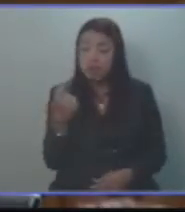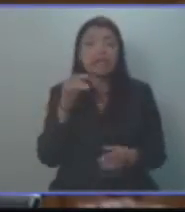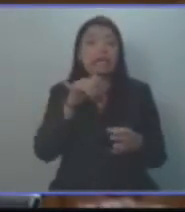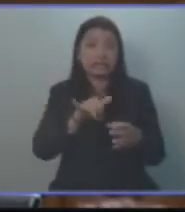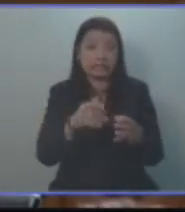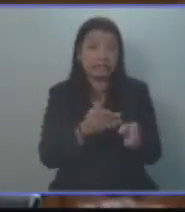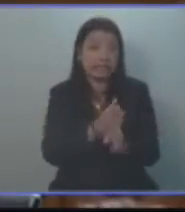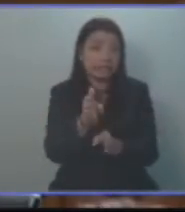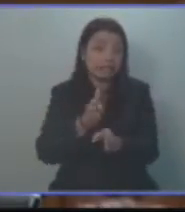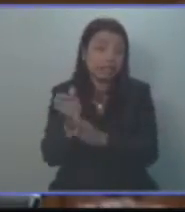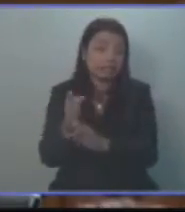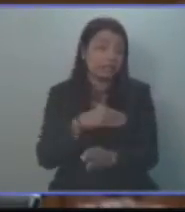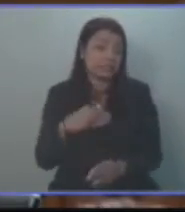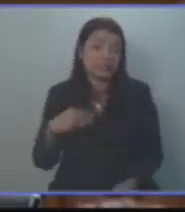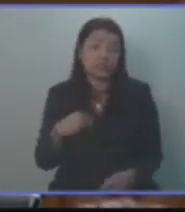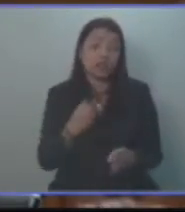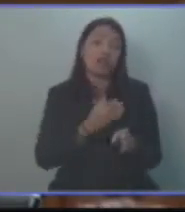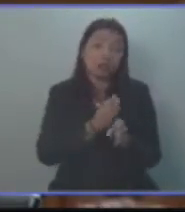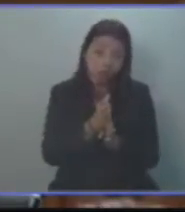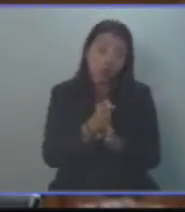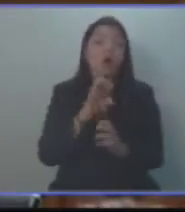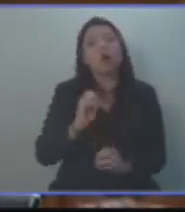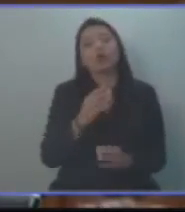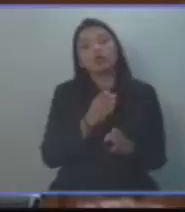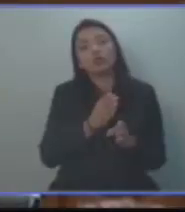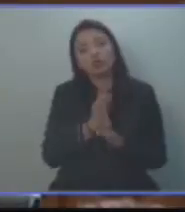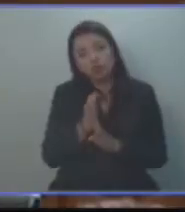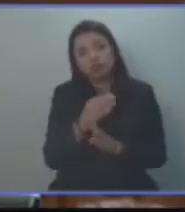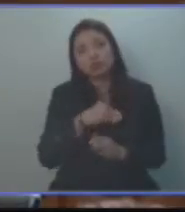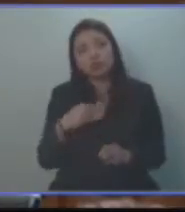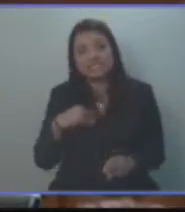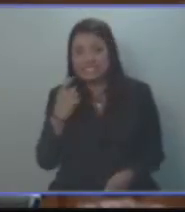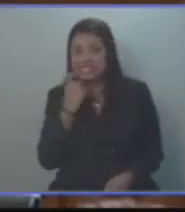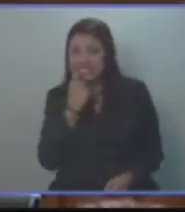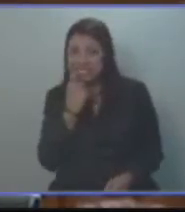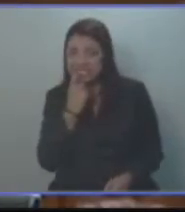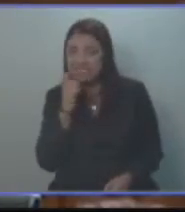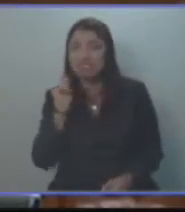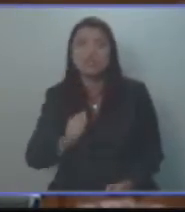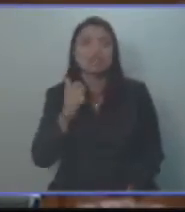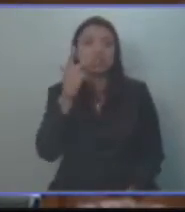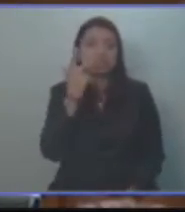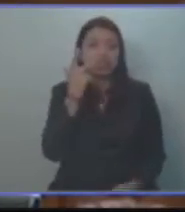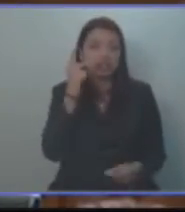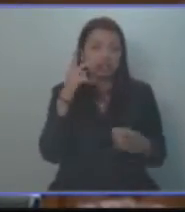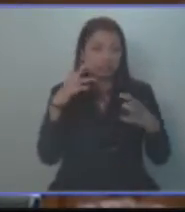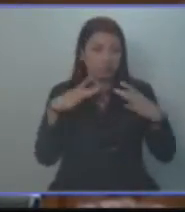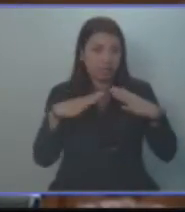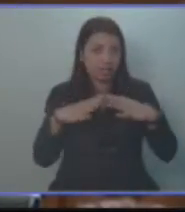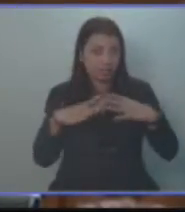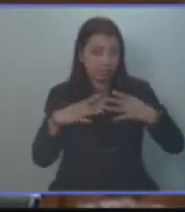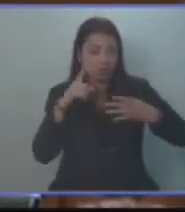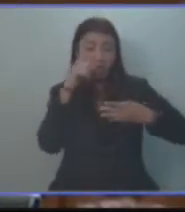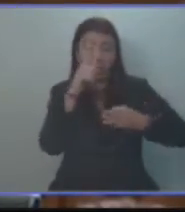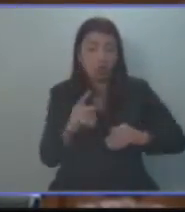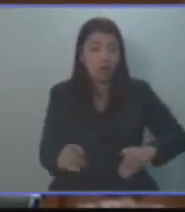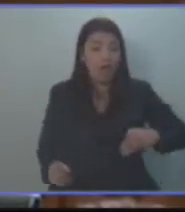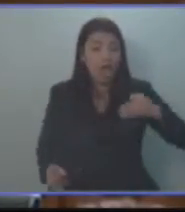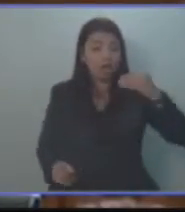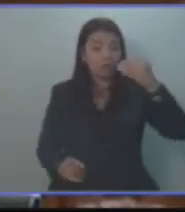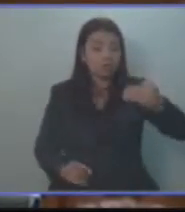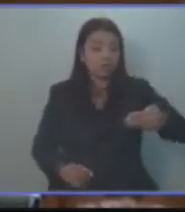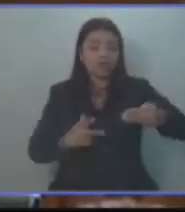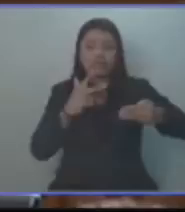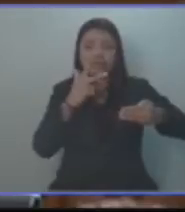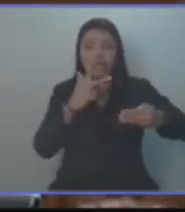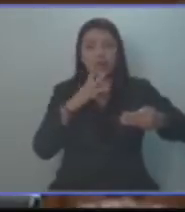medicina u odontología tendrán derecho a 3 semanas continuas pagadas de vacaciones anuales. Dichas vacaciones no